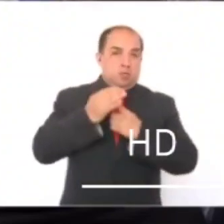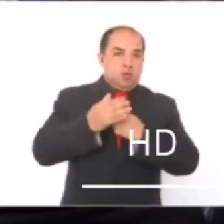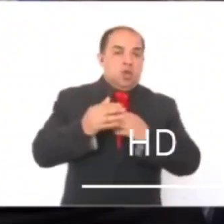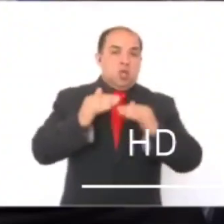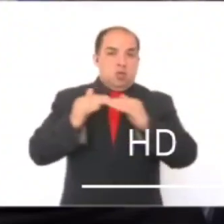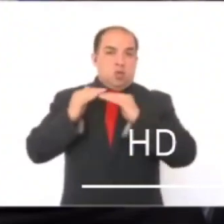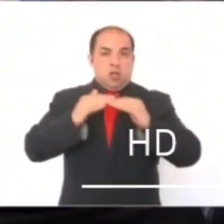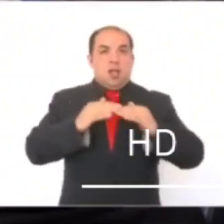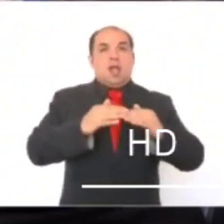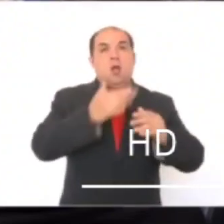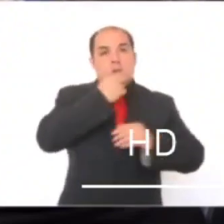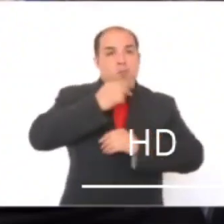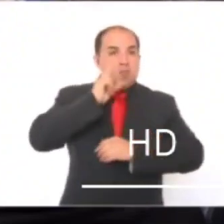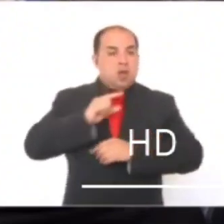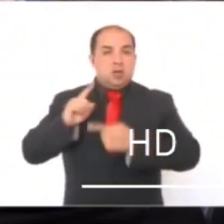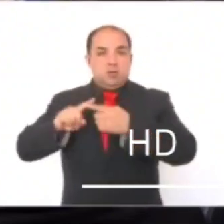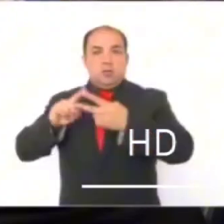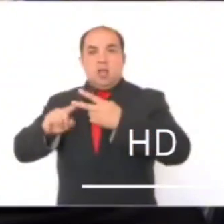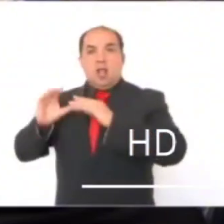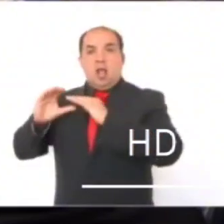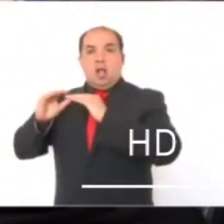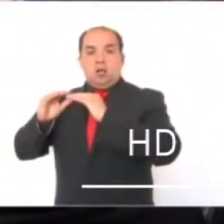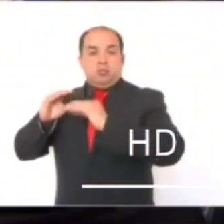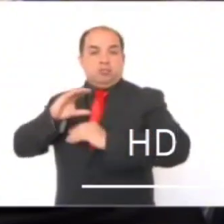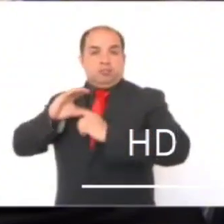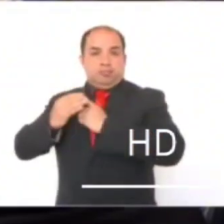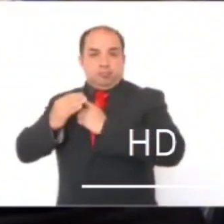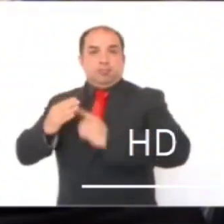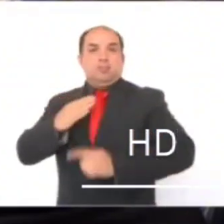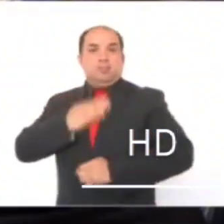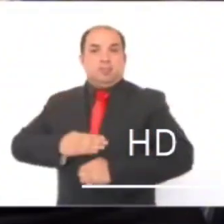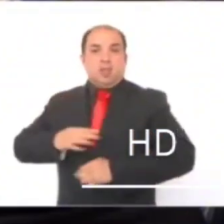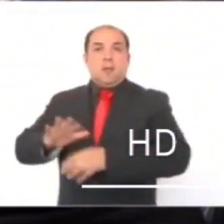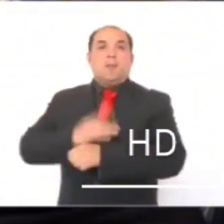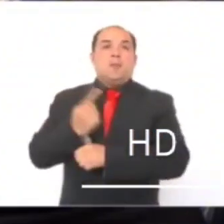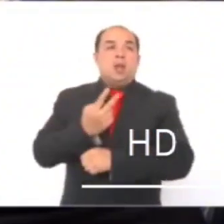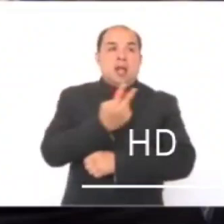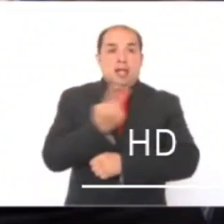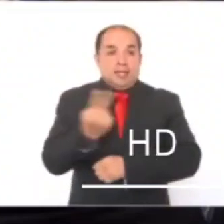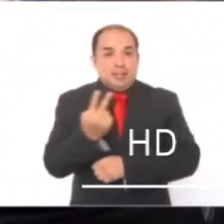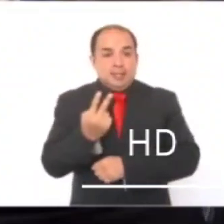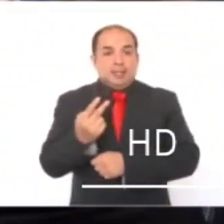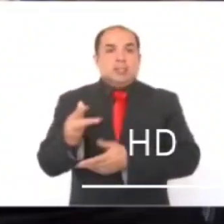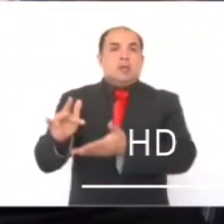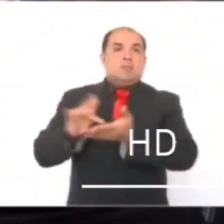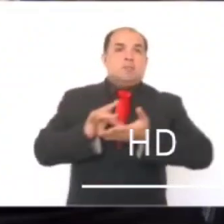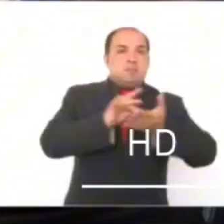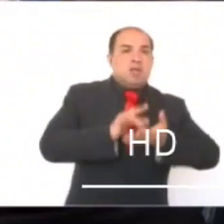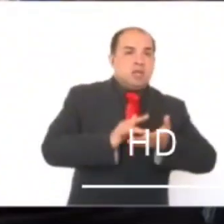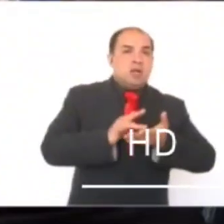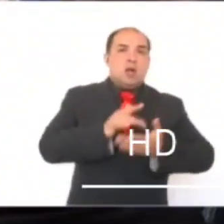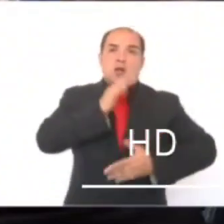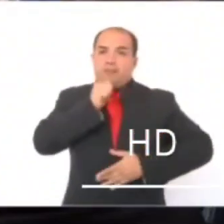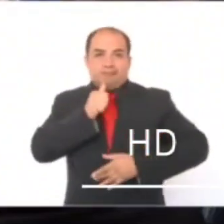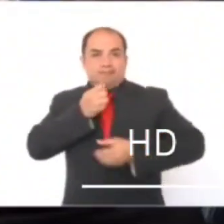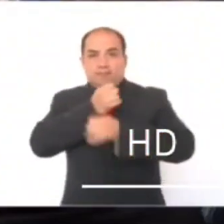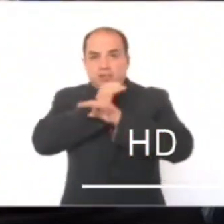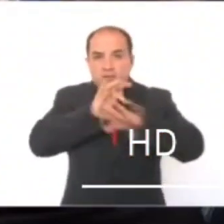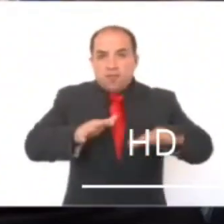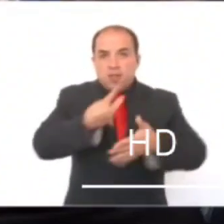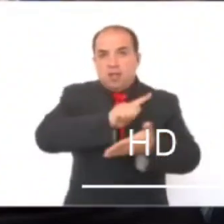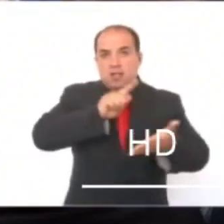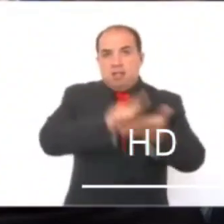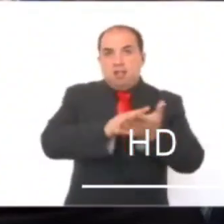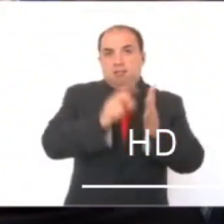y de la Comisión de Justicia, porque sin ellos tampoco hubiera sido posible la promulgación de esta iniciativa de